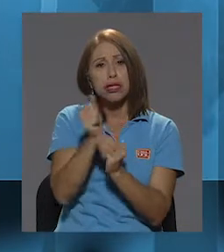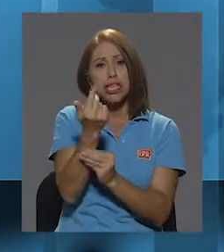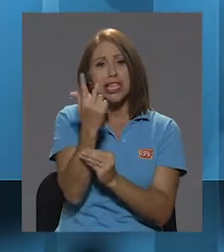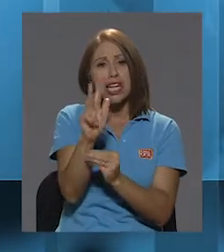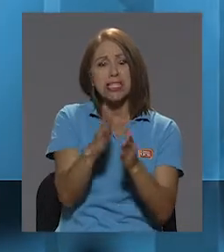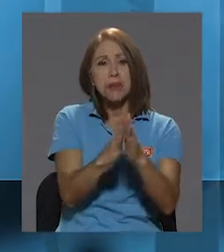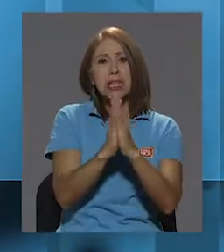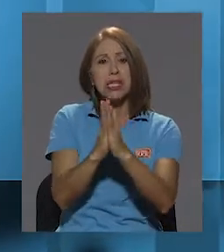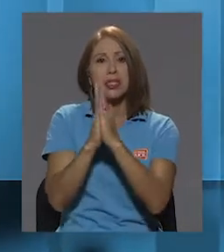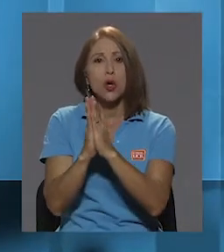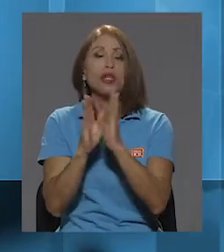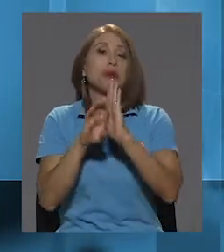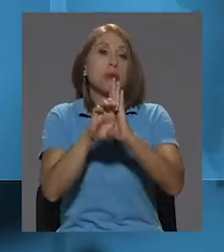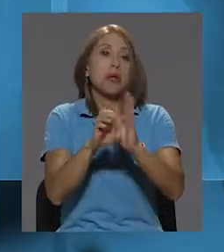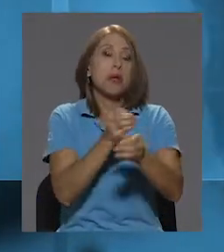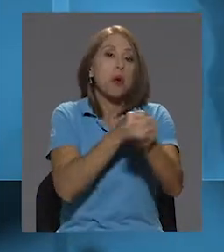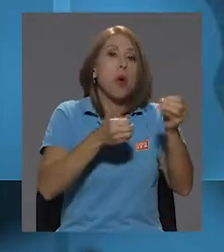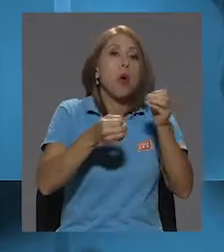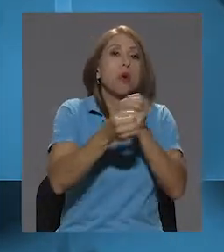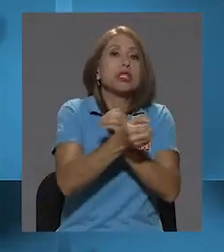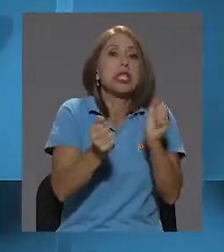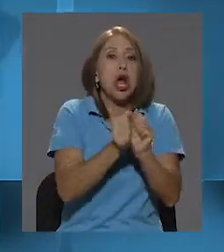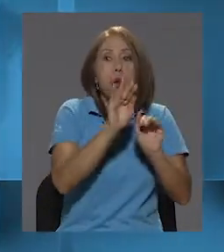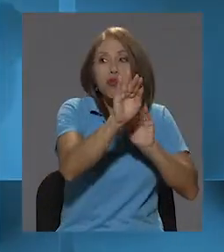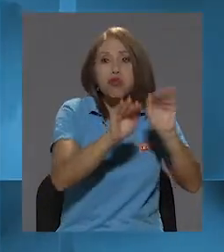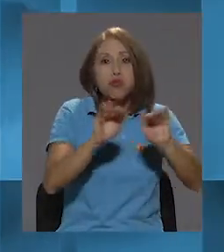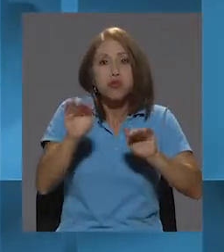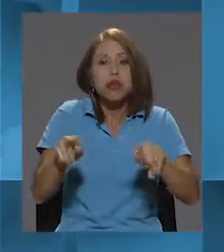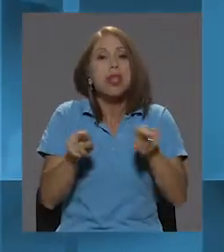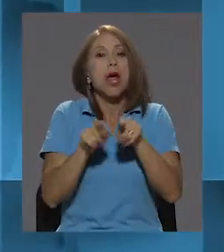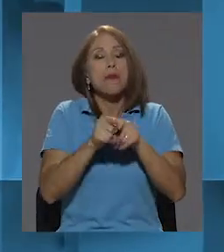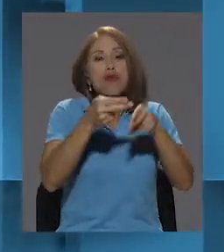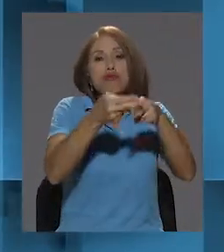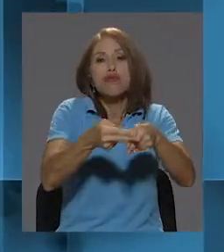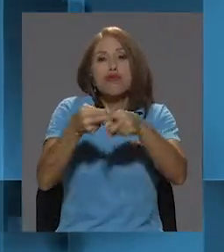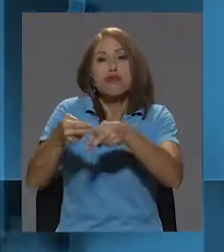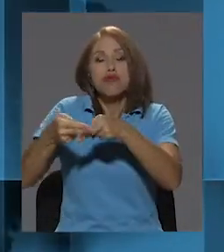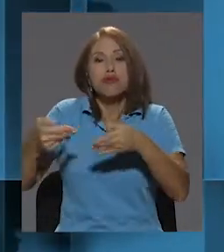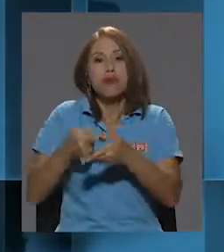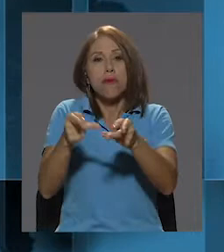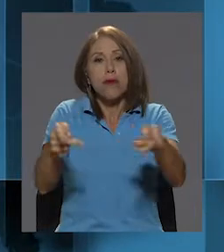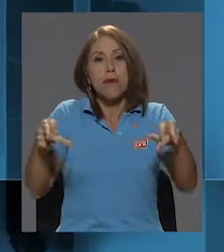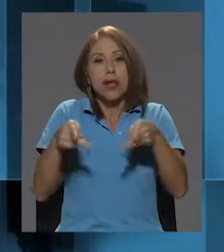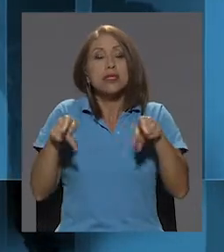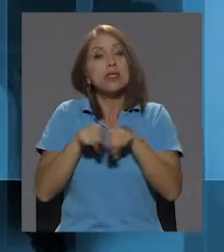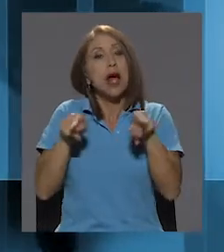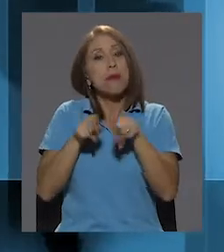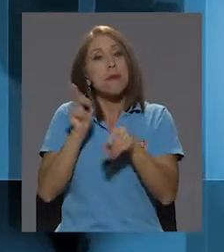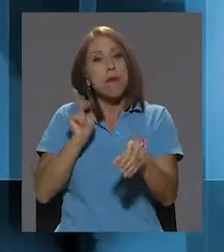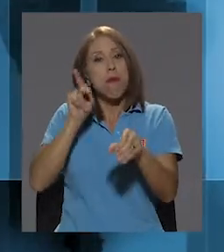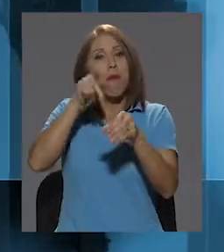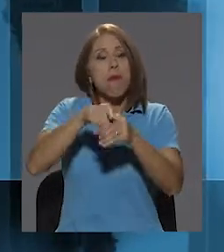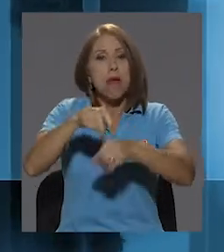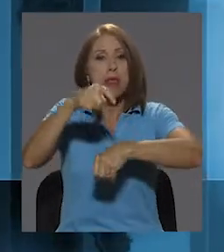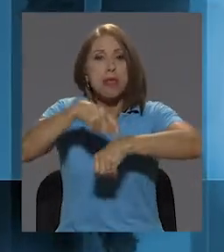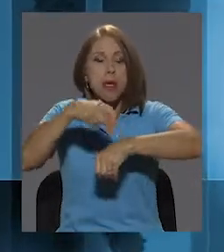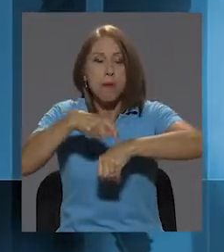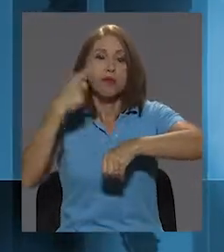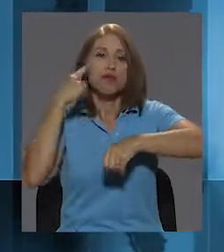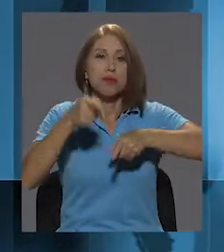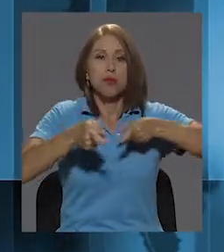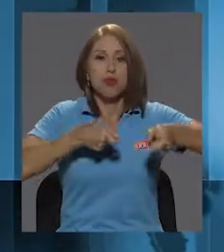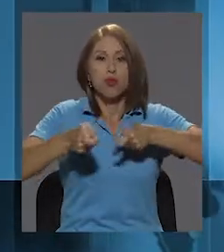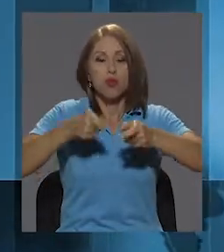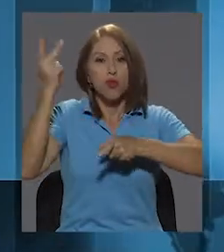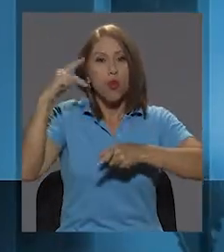desde oficina amueblada hasta la asignación de nuevas plazas y participación en los tiempos asignados para control